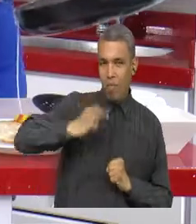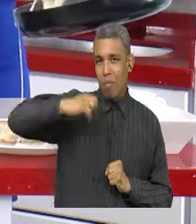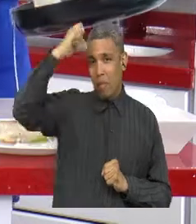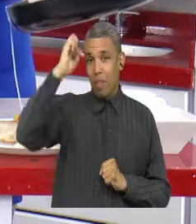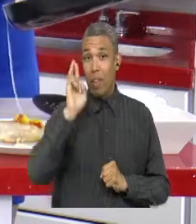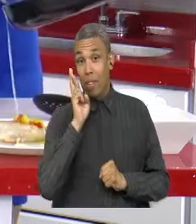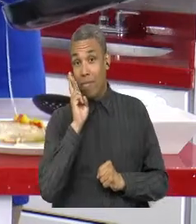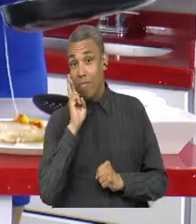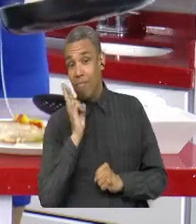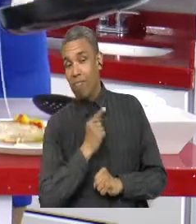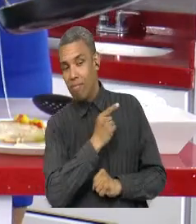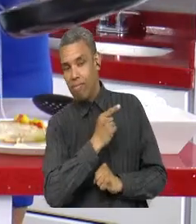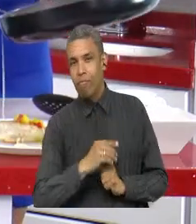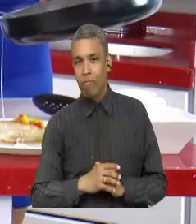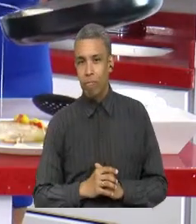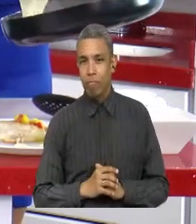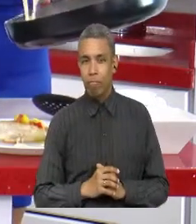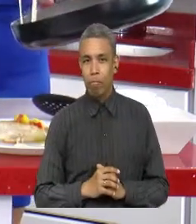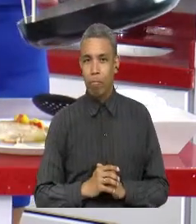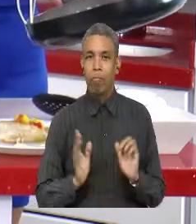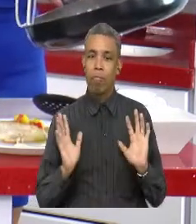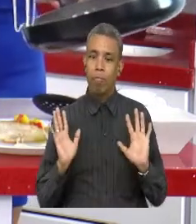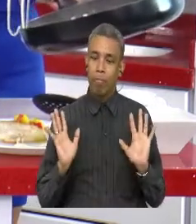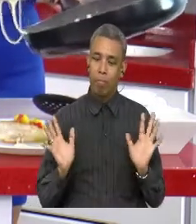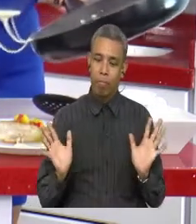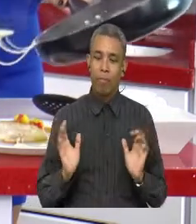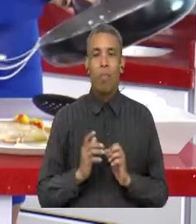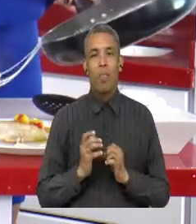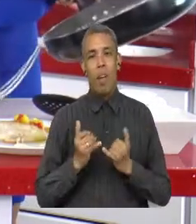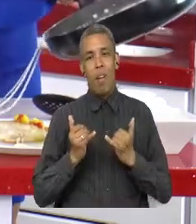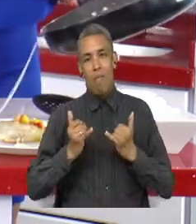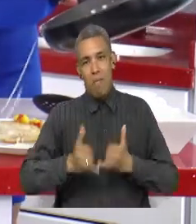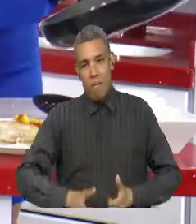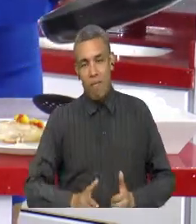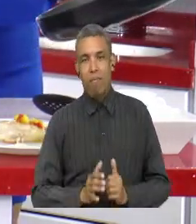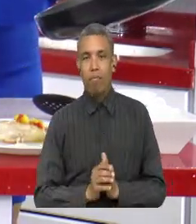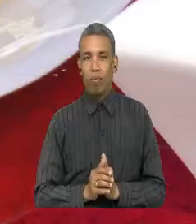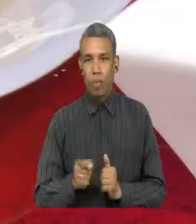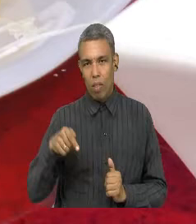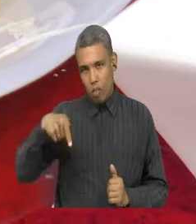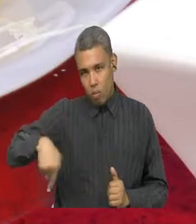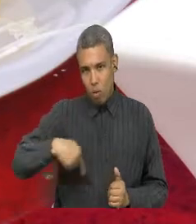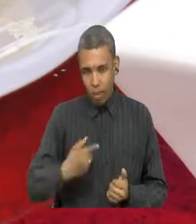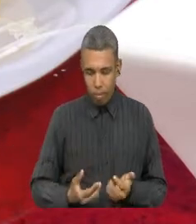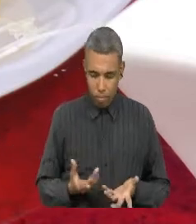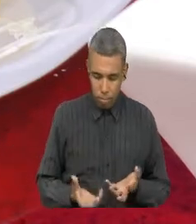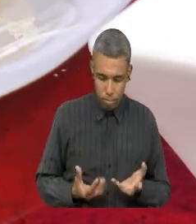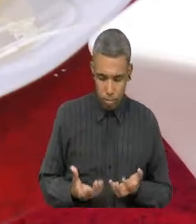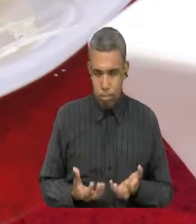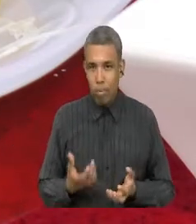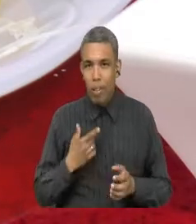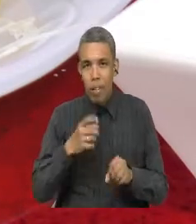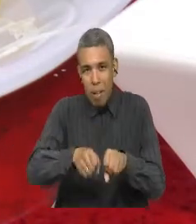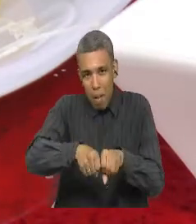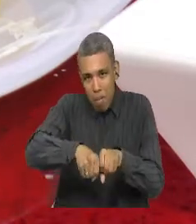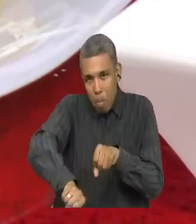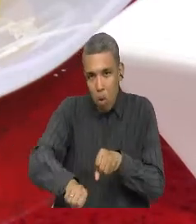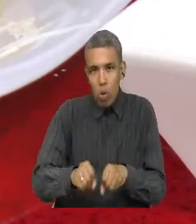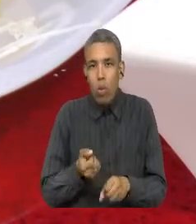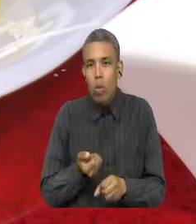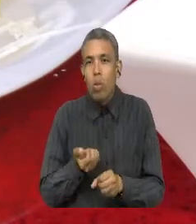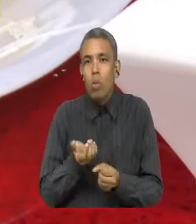televidentes, que de esta manera nosotros ya le damos toque final a nuestra receta del día de hoy, un pollo grillet. Y